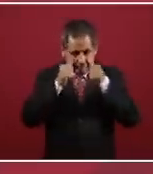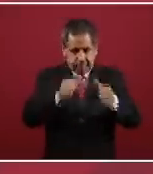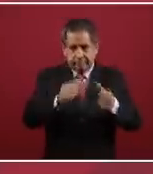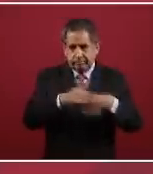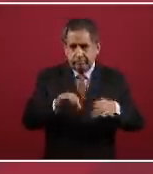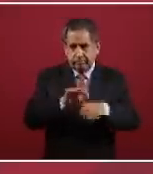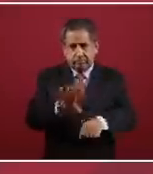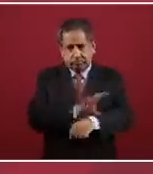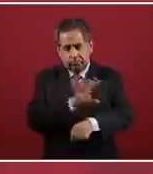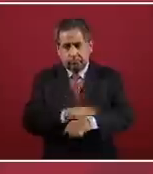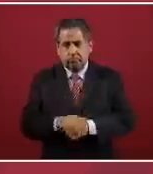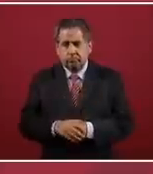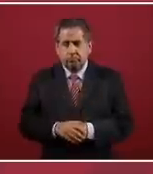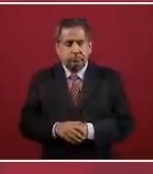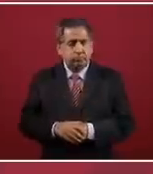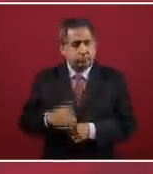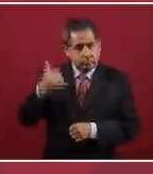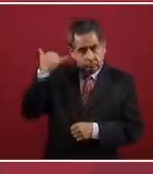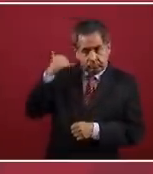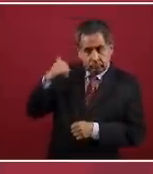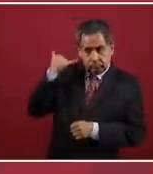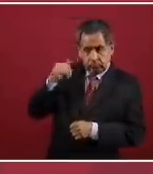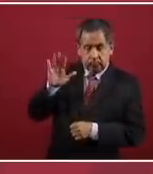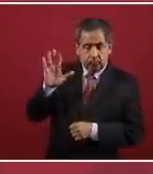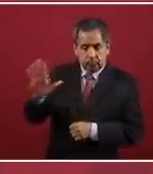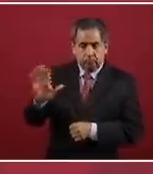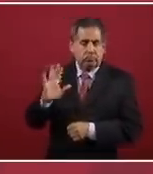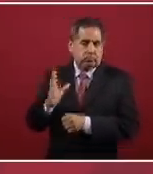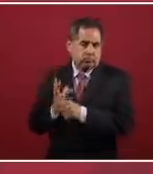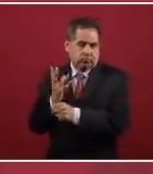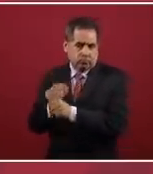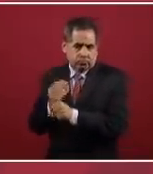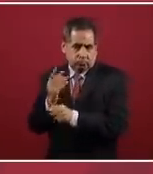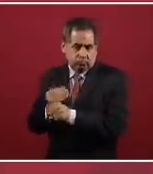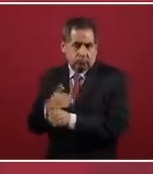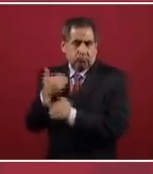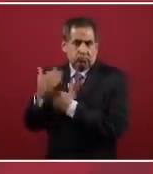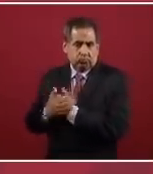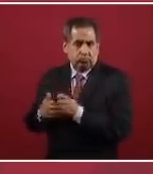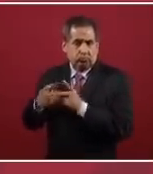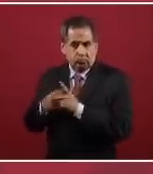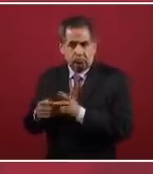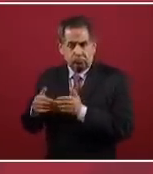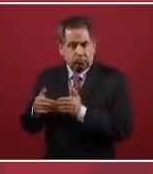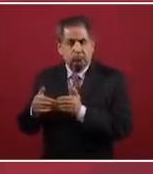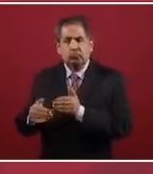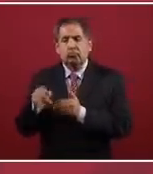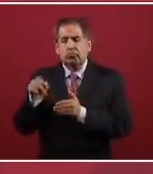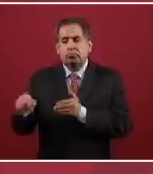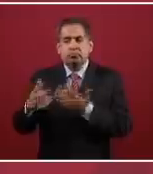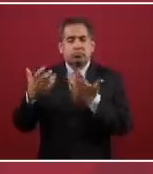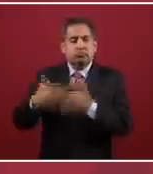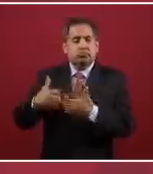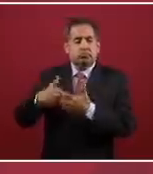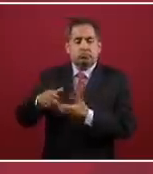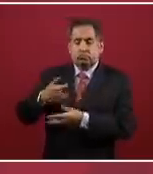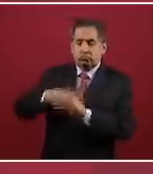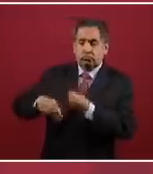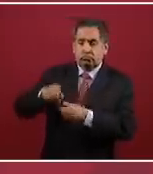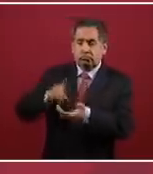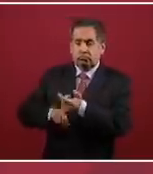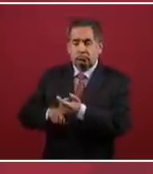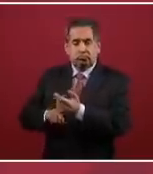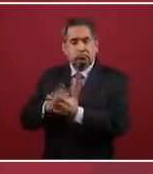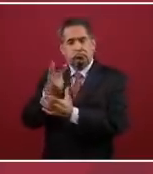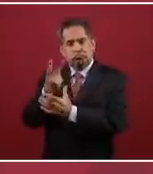En la península de Yucatán ya estamos trabajando para iniciar una planta de ciclo